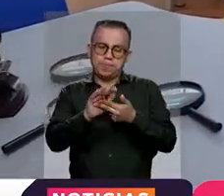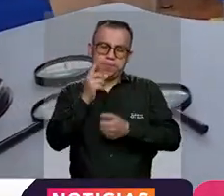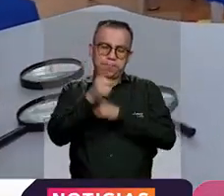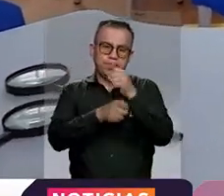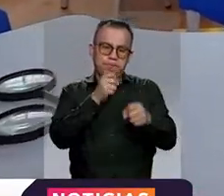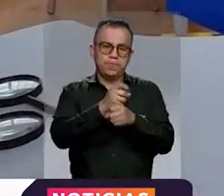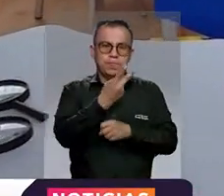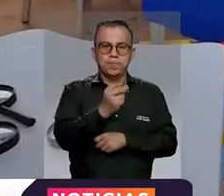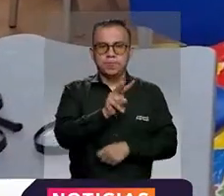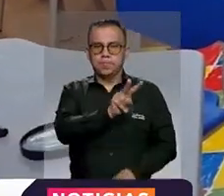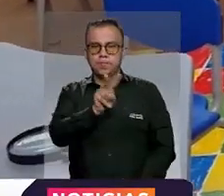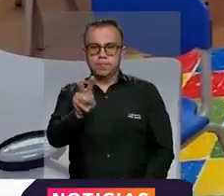2022